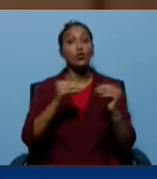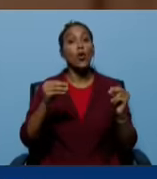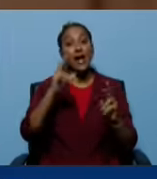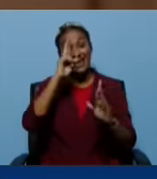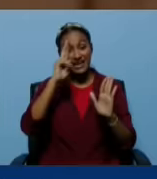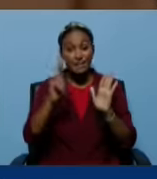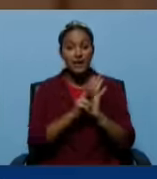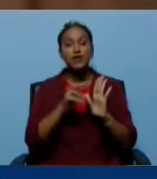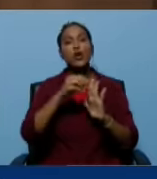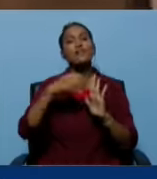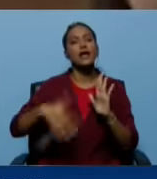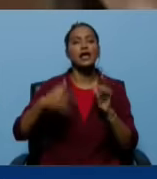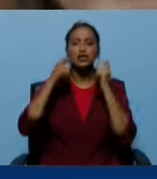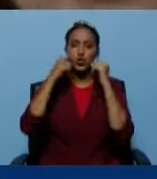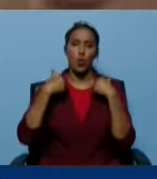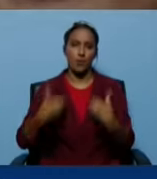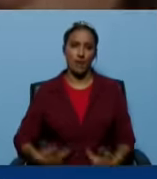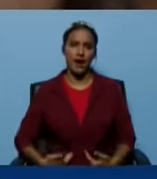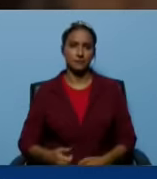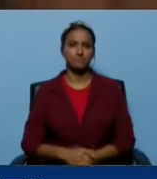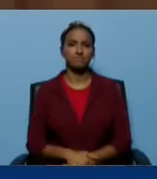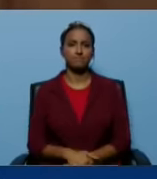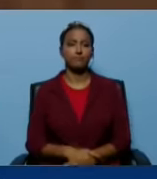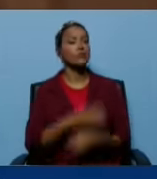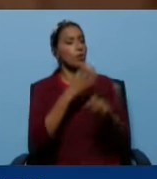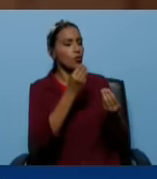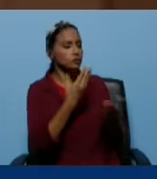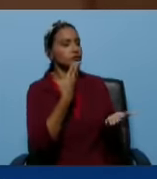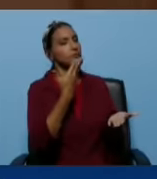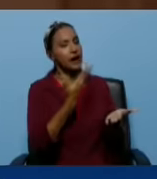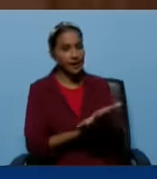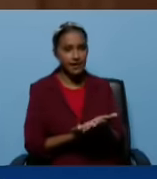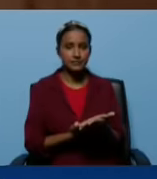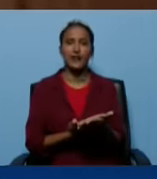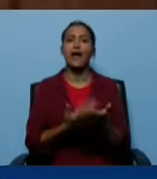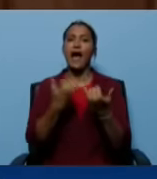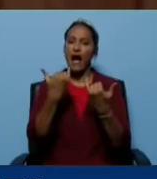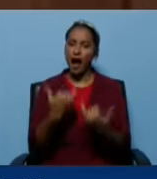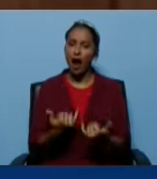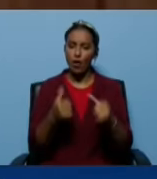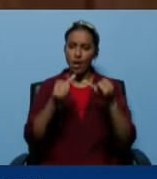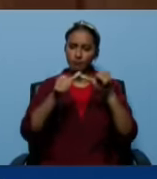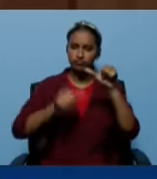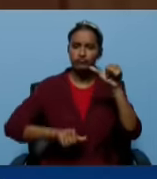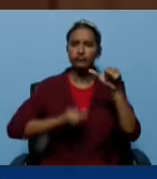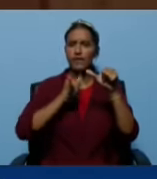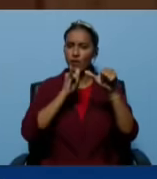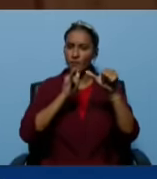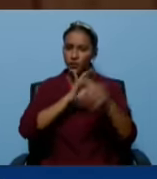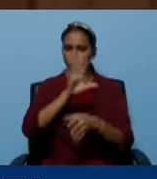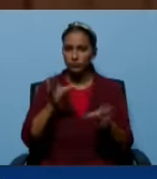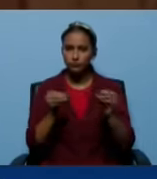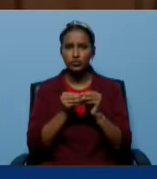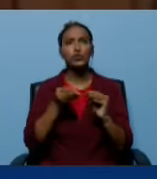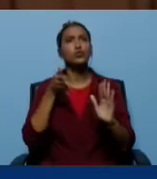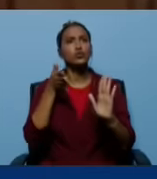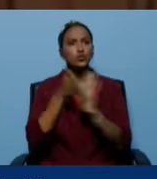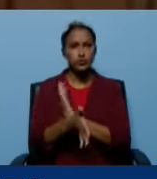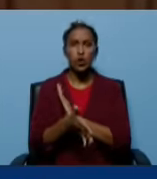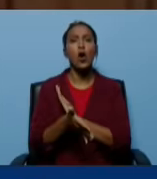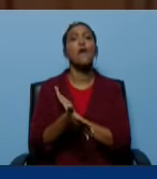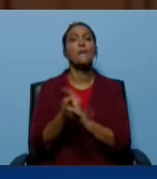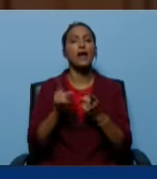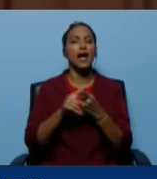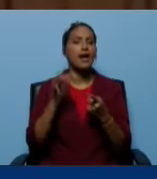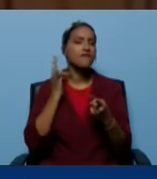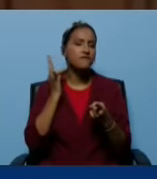humanos. Muchísimas gracias. También a esta hora, de esta manera, concluye las primeras impresiones por parte del Fiscal General de la República, una vez